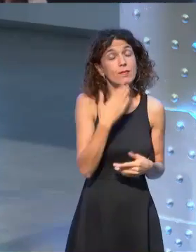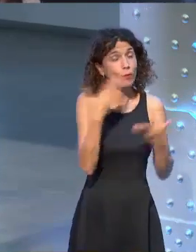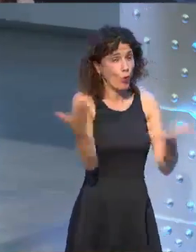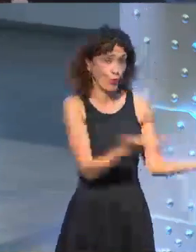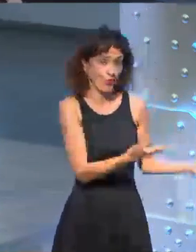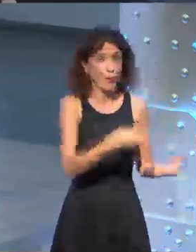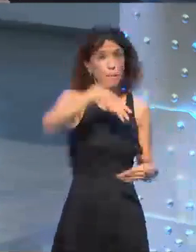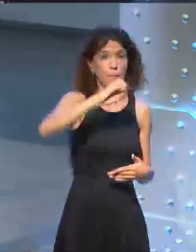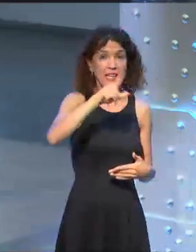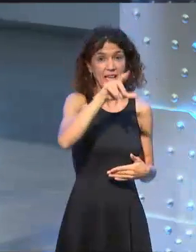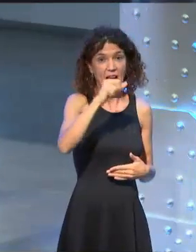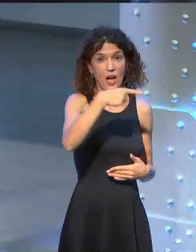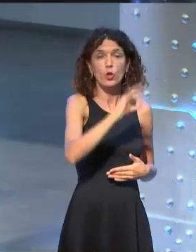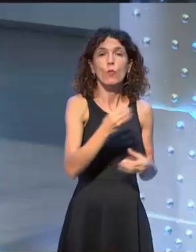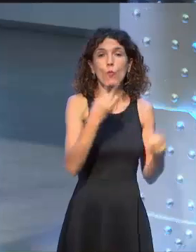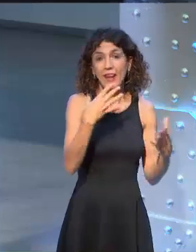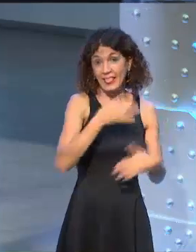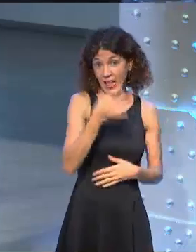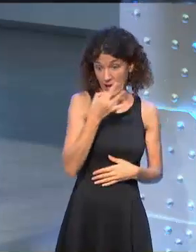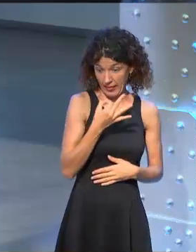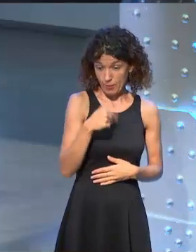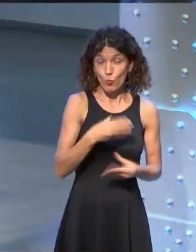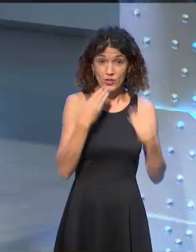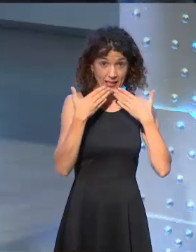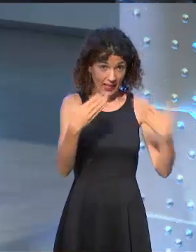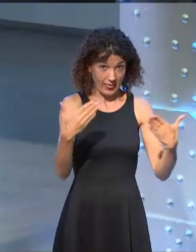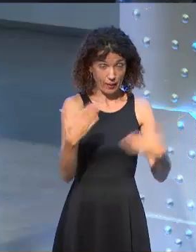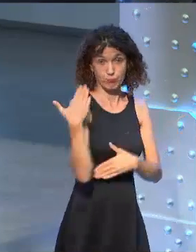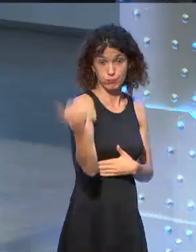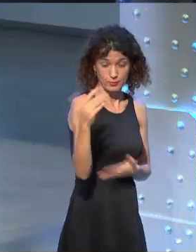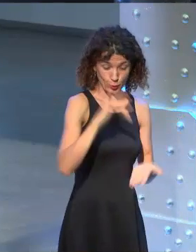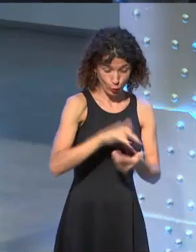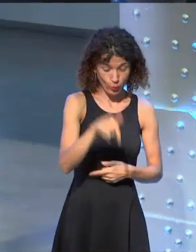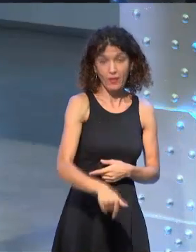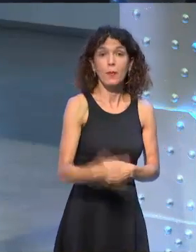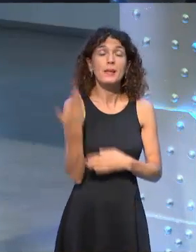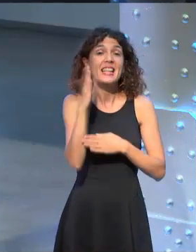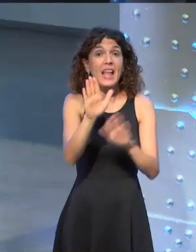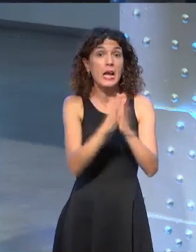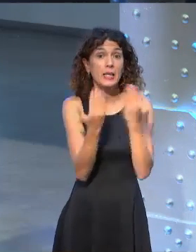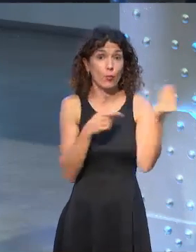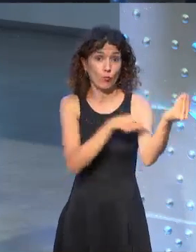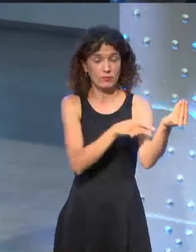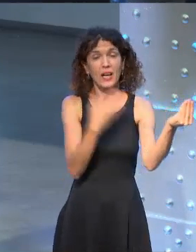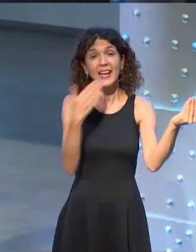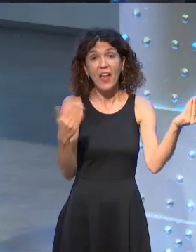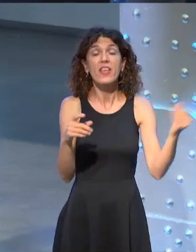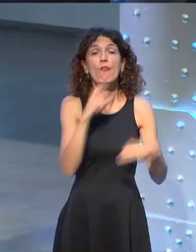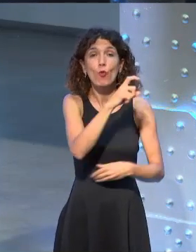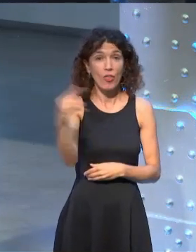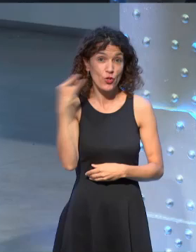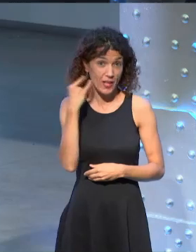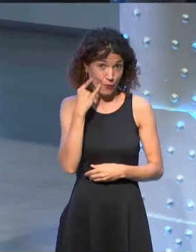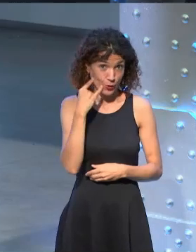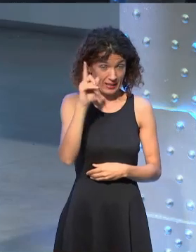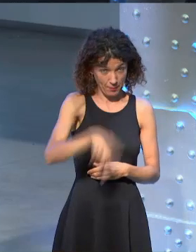quieras. Hola, buenas tardes. Muchísimas gracias por invitarme a venir a presentar el libro. Gracias a Fundación